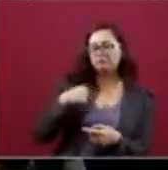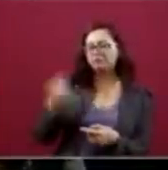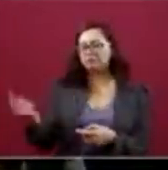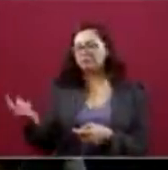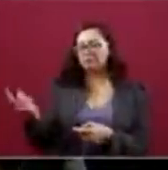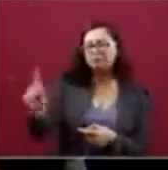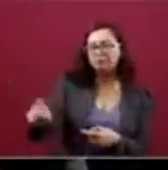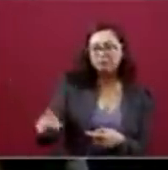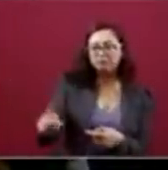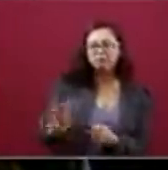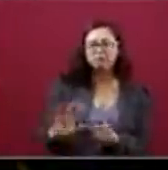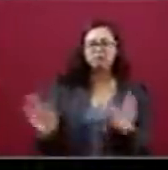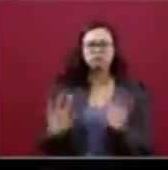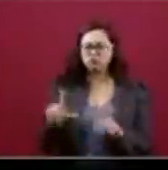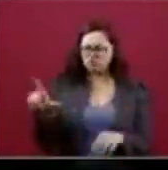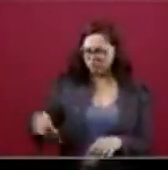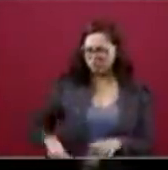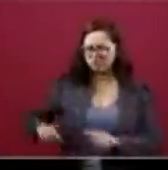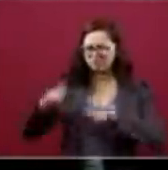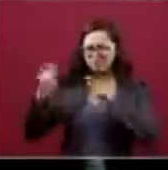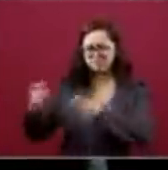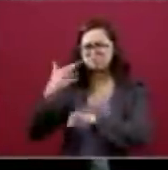función. A ver, vamos allá.